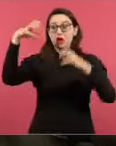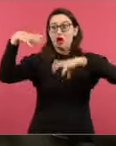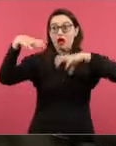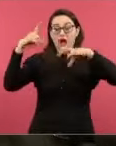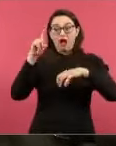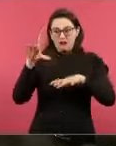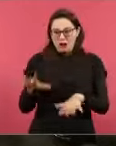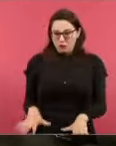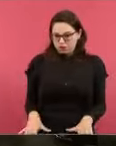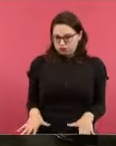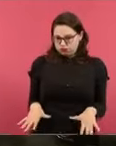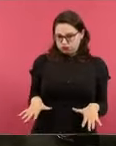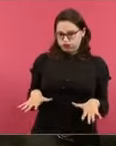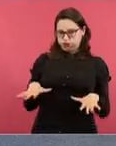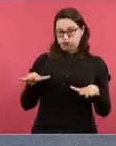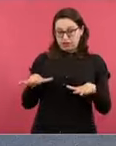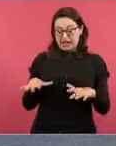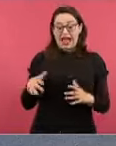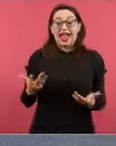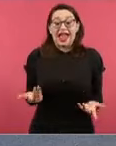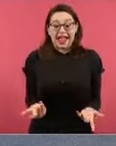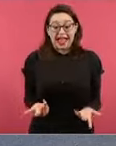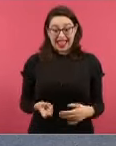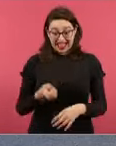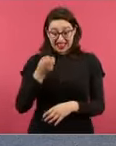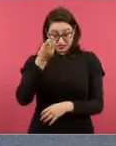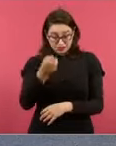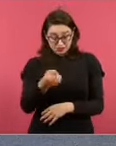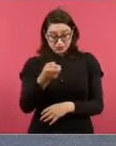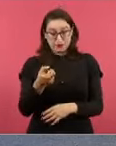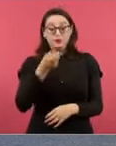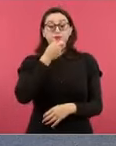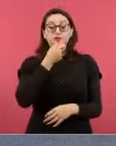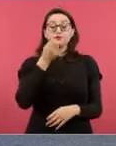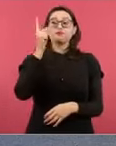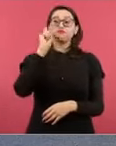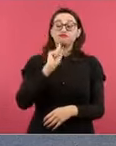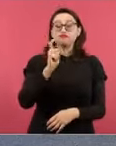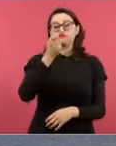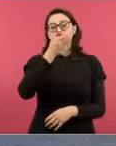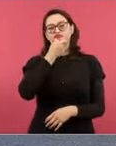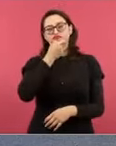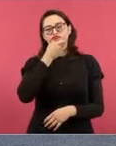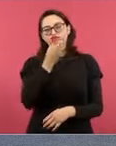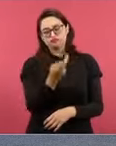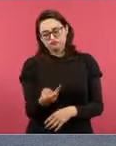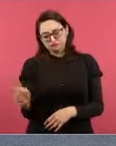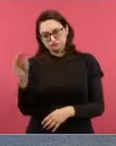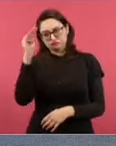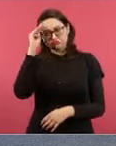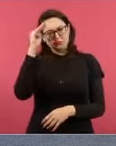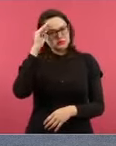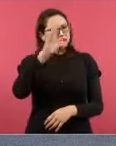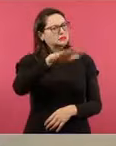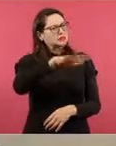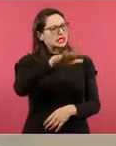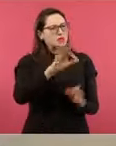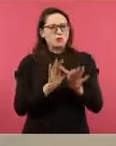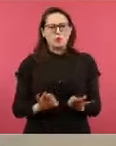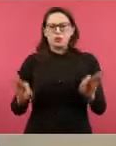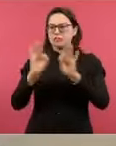que participa con ellos, se propone un día hacer un día de limpia, por ejemplo, esto es maravilloso porque se